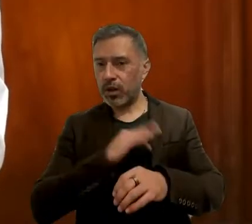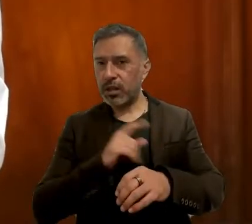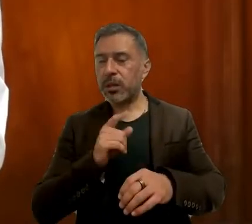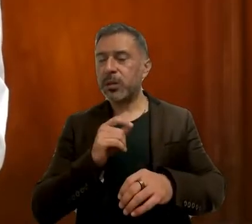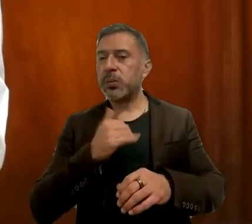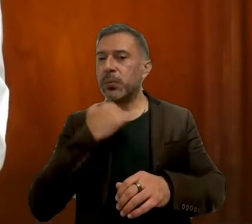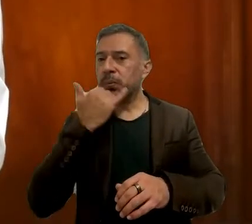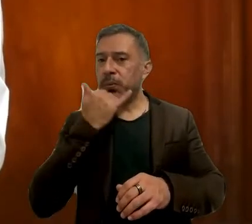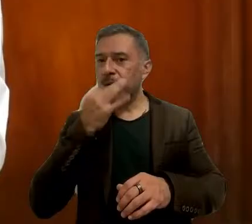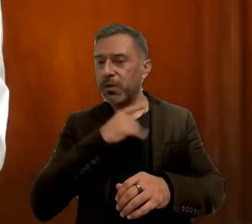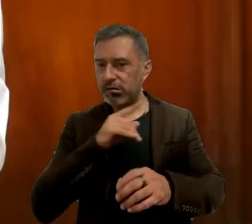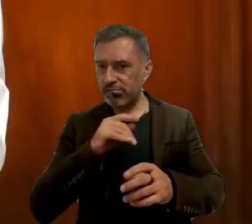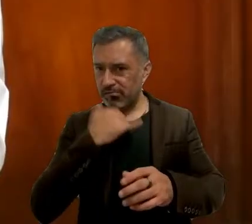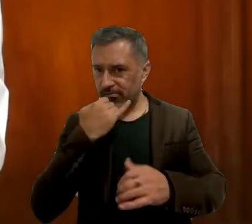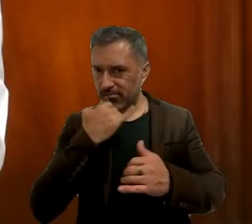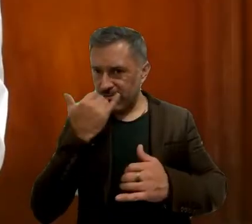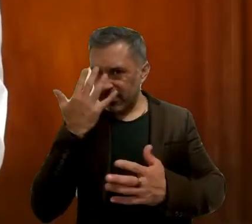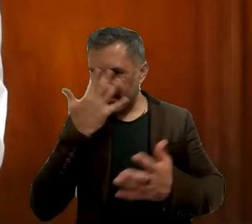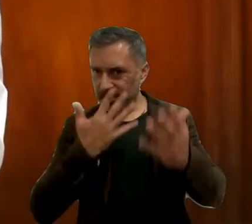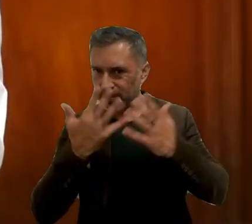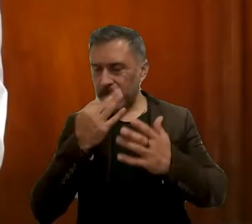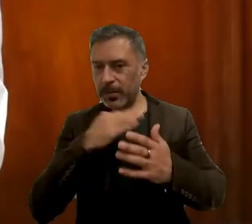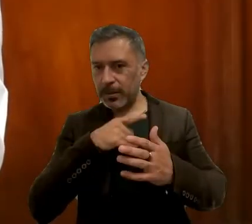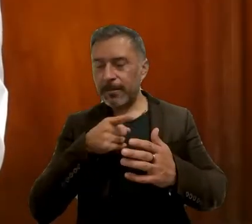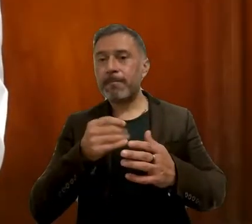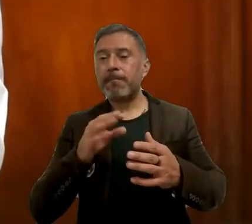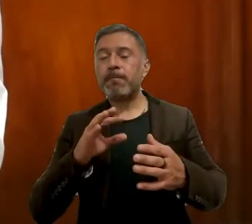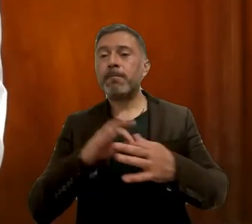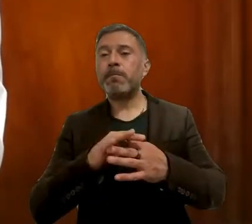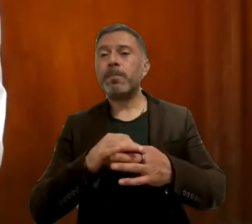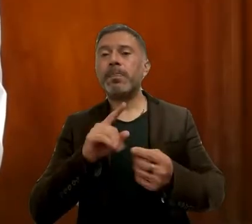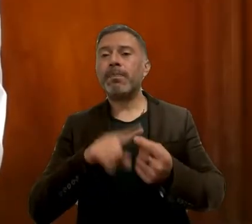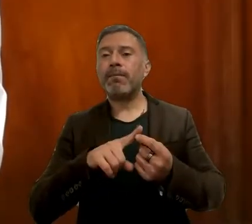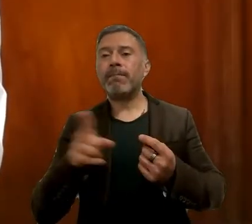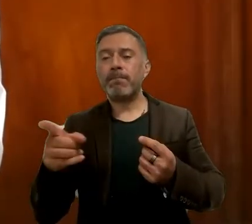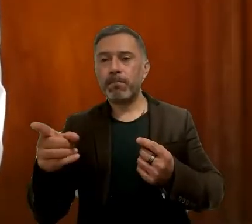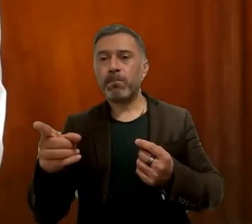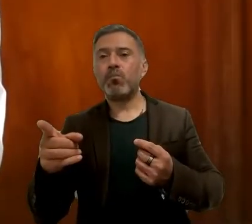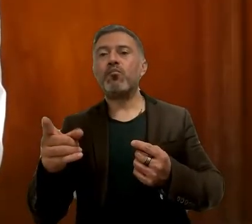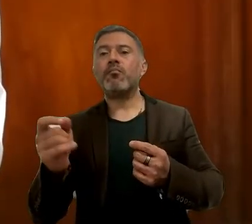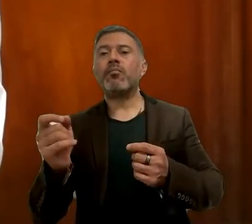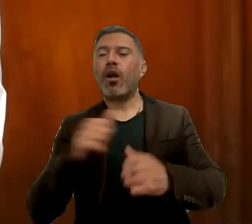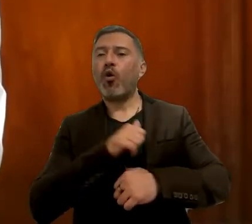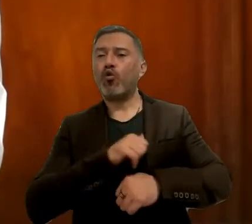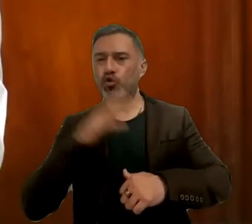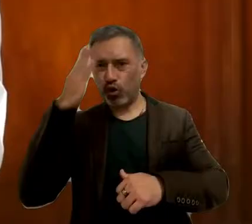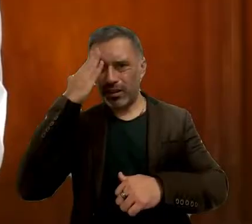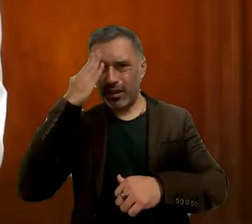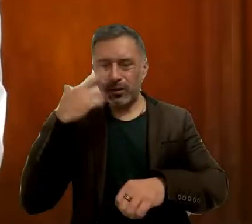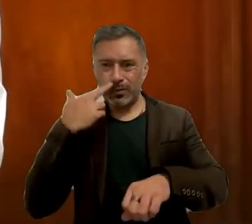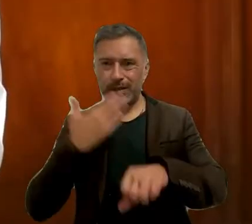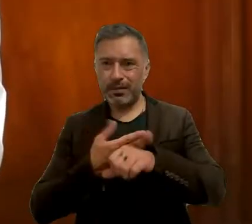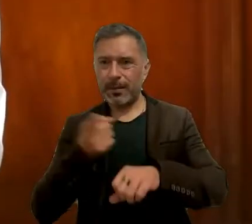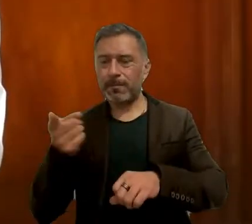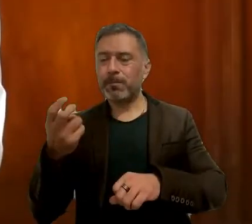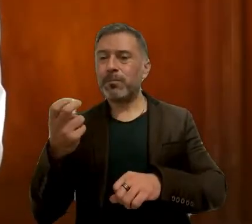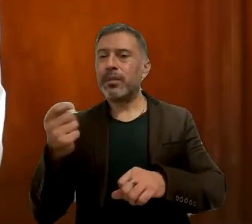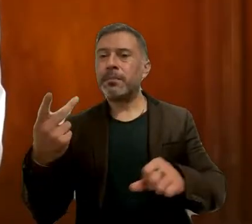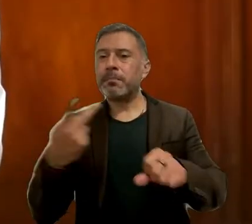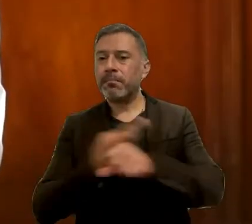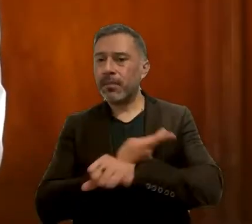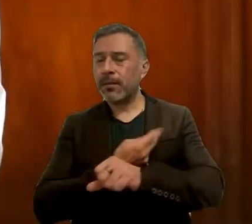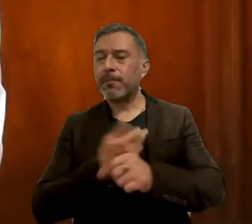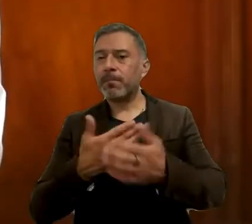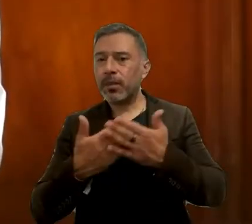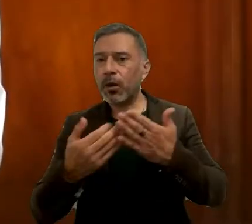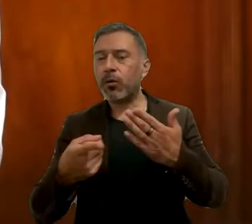ambigüedades que dificultan su aplicación efectiva por parte de la autoridad correspondiente, por lo que resulta crucial fortalecer